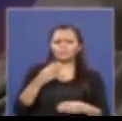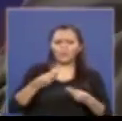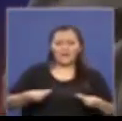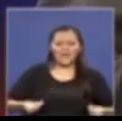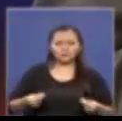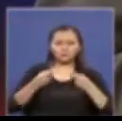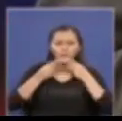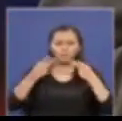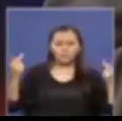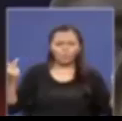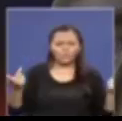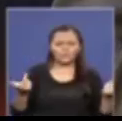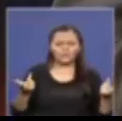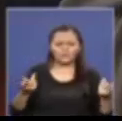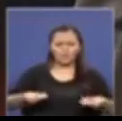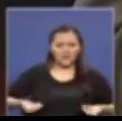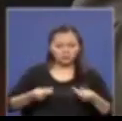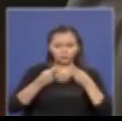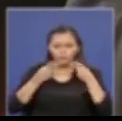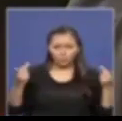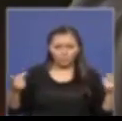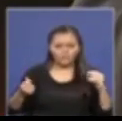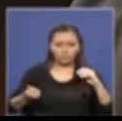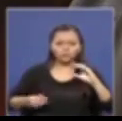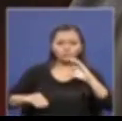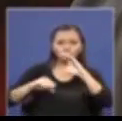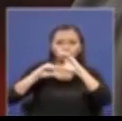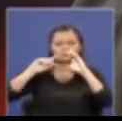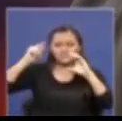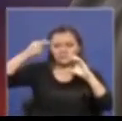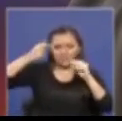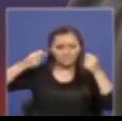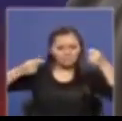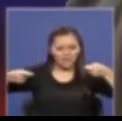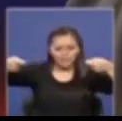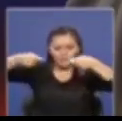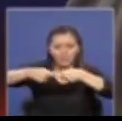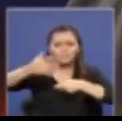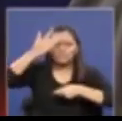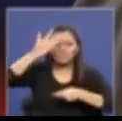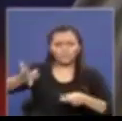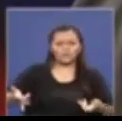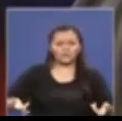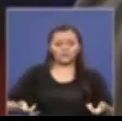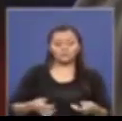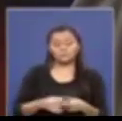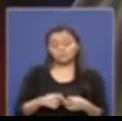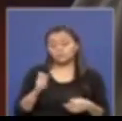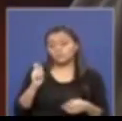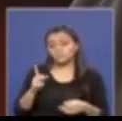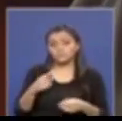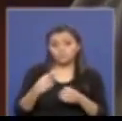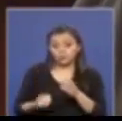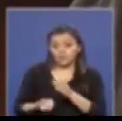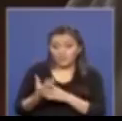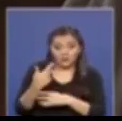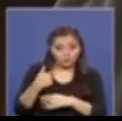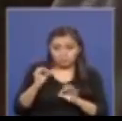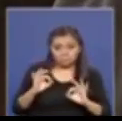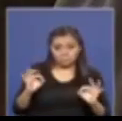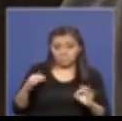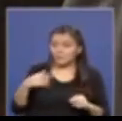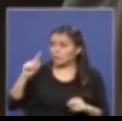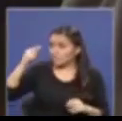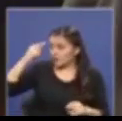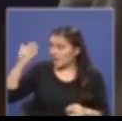gasto público. Correo un populista que ha puesto subsidio a todo el mundo. Oiga, nosotros casi no hemos creado subsidios, todos los subsidios los hemos heredado. Pero eso es lo que escuchamos.